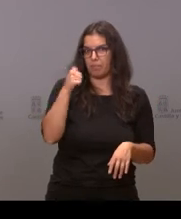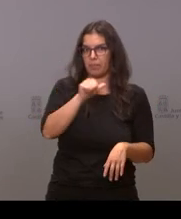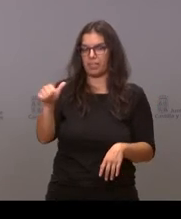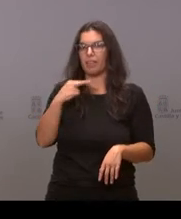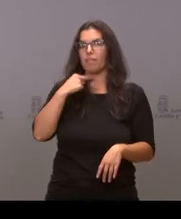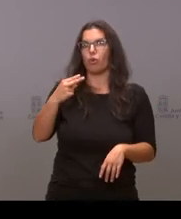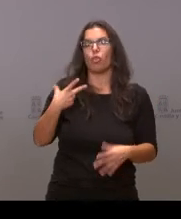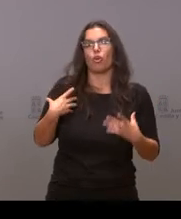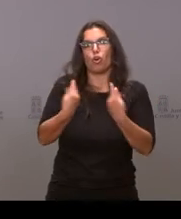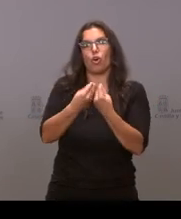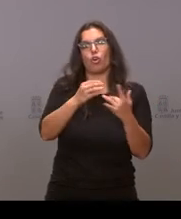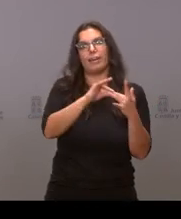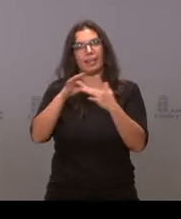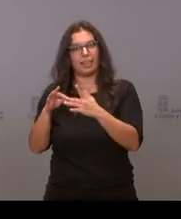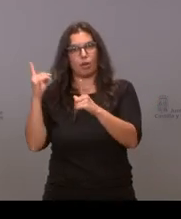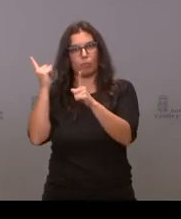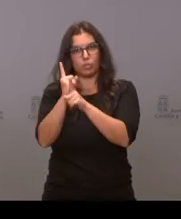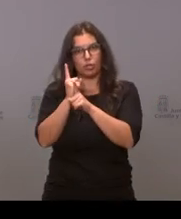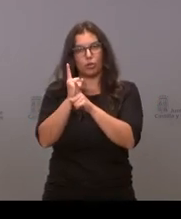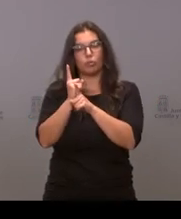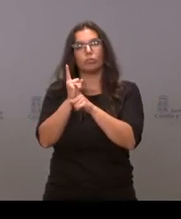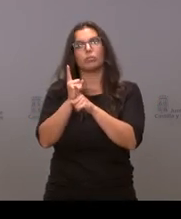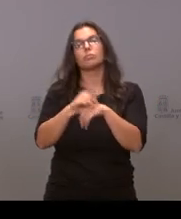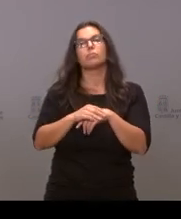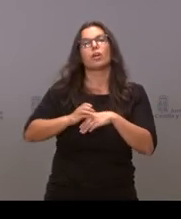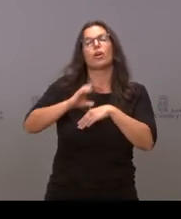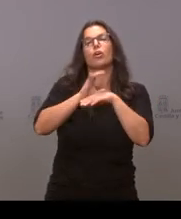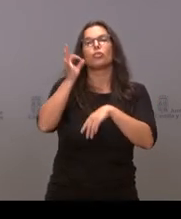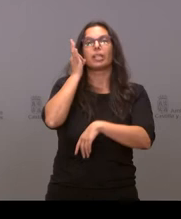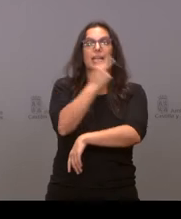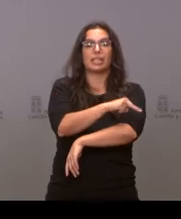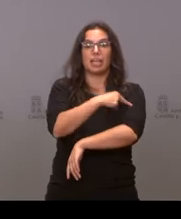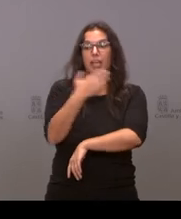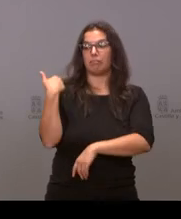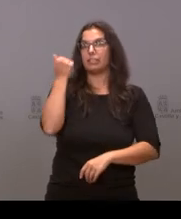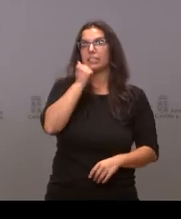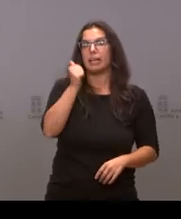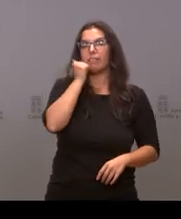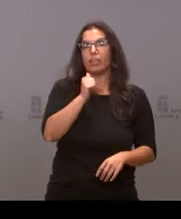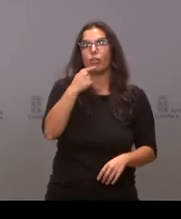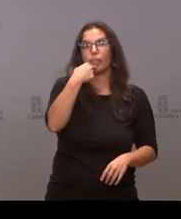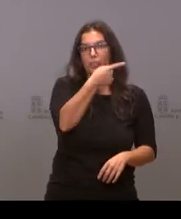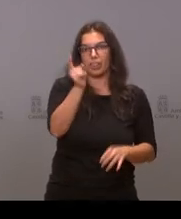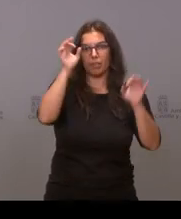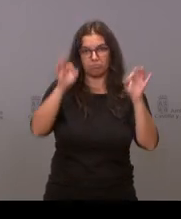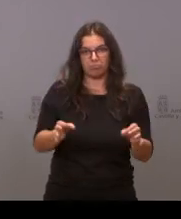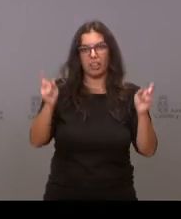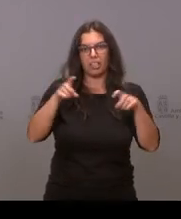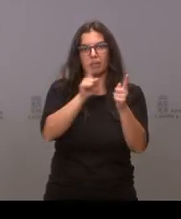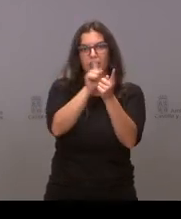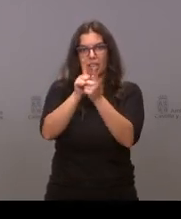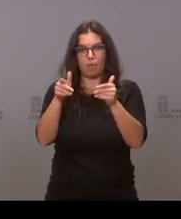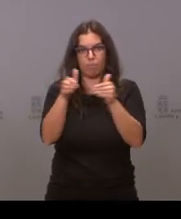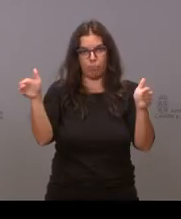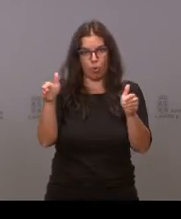líder de la oposición la consejera de sanidad el sábado anunció ese planteamiento hoy se está